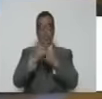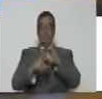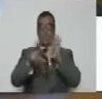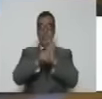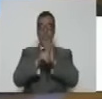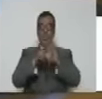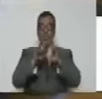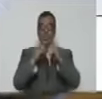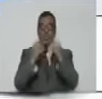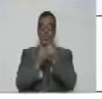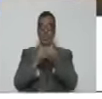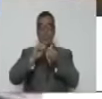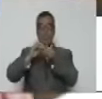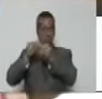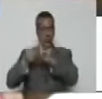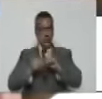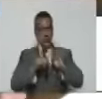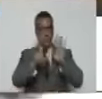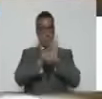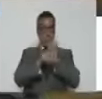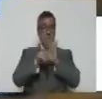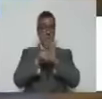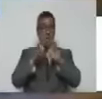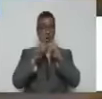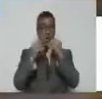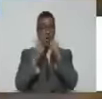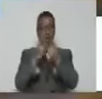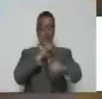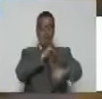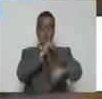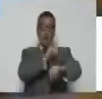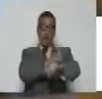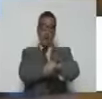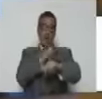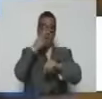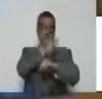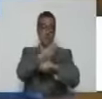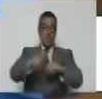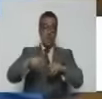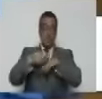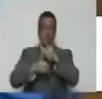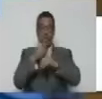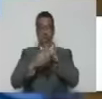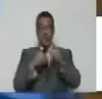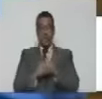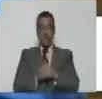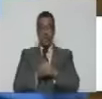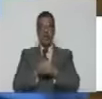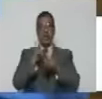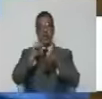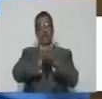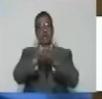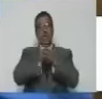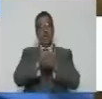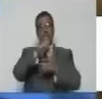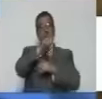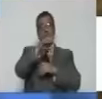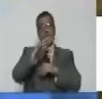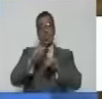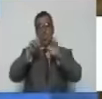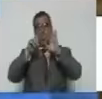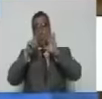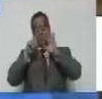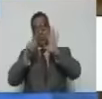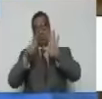ley orgánica de reforma de la Ley Orgánica del Poder Popular, de conformidad con lo establecido en el artículo 106